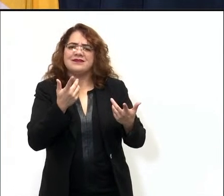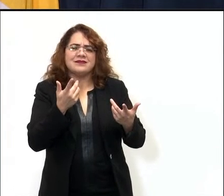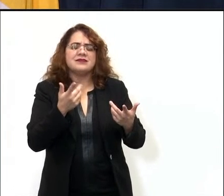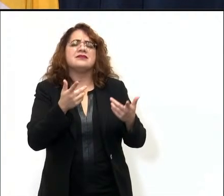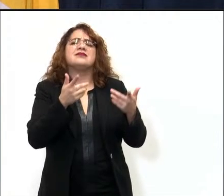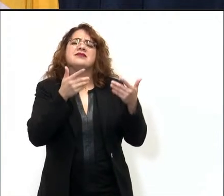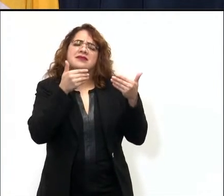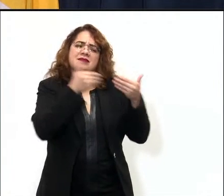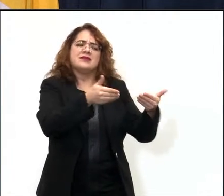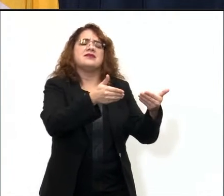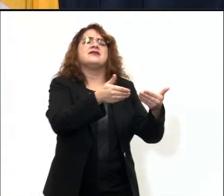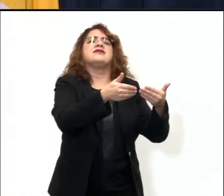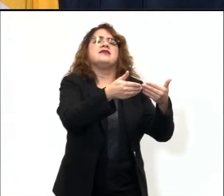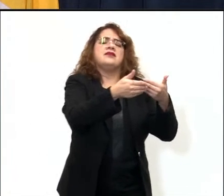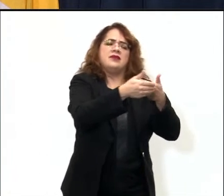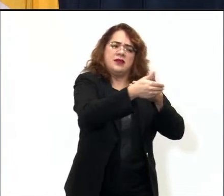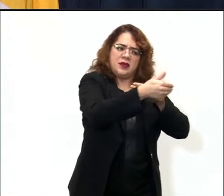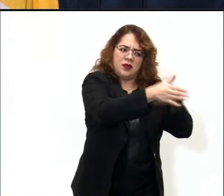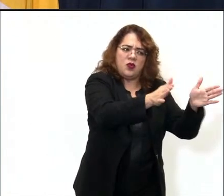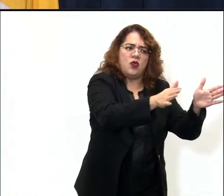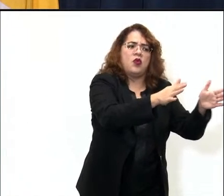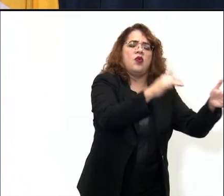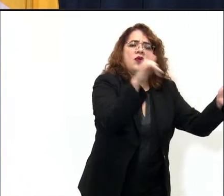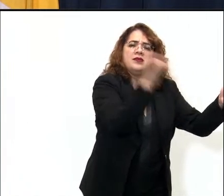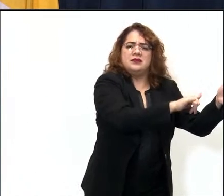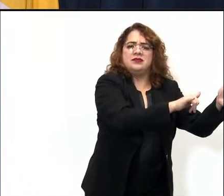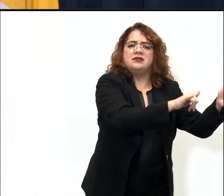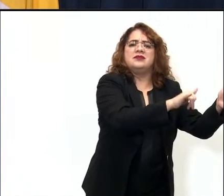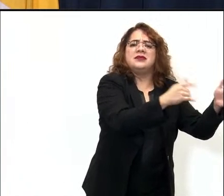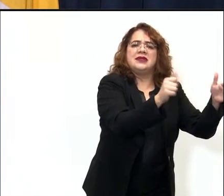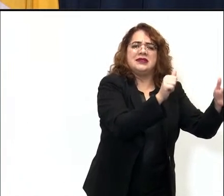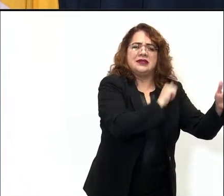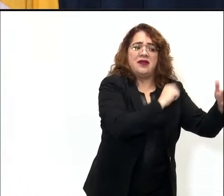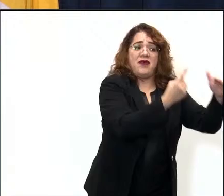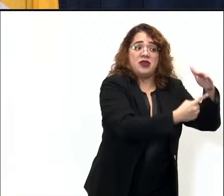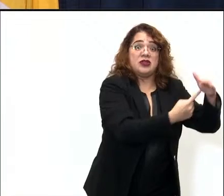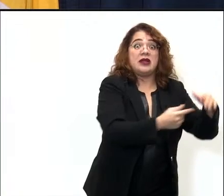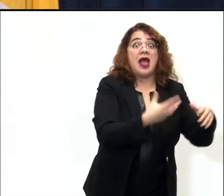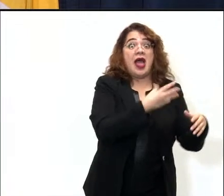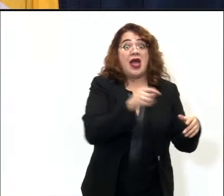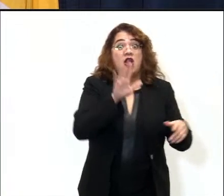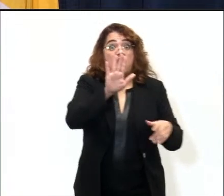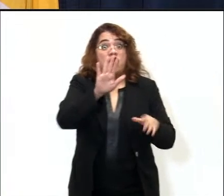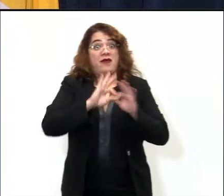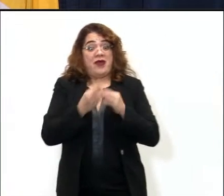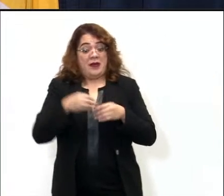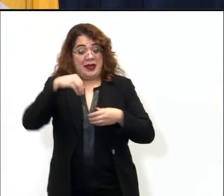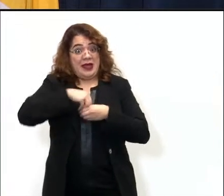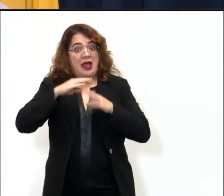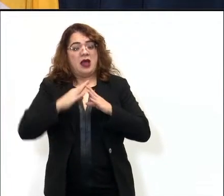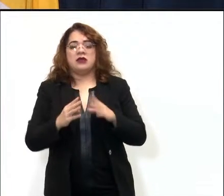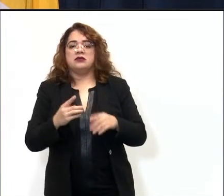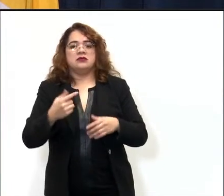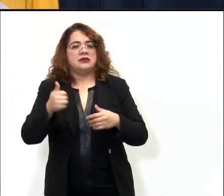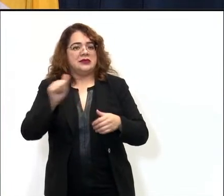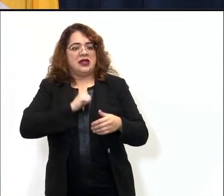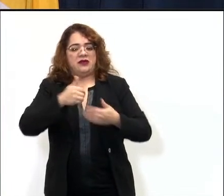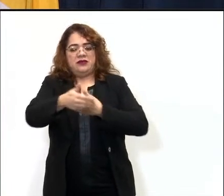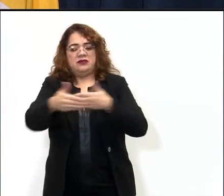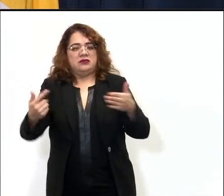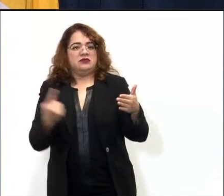deben ponerse en cuarentena de otras personas de la comunidad. Eso significa salir de casa solo cuando